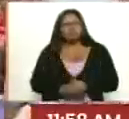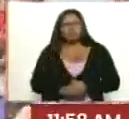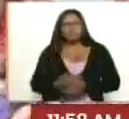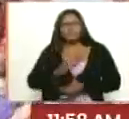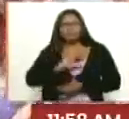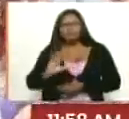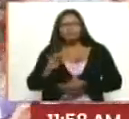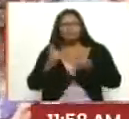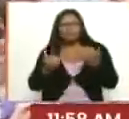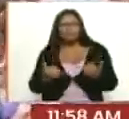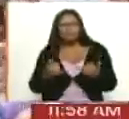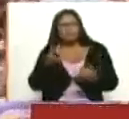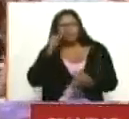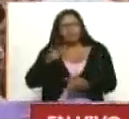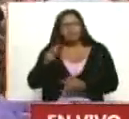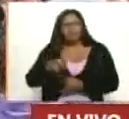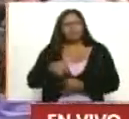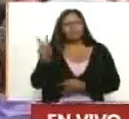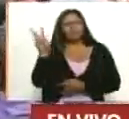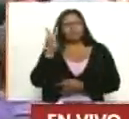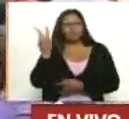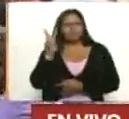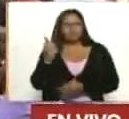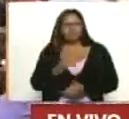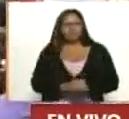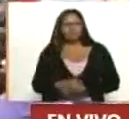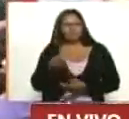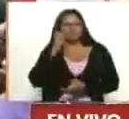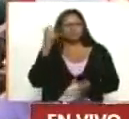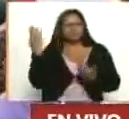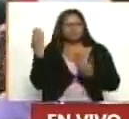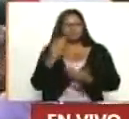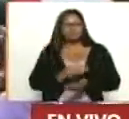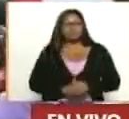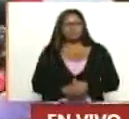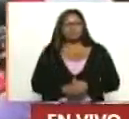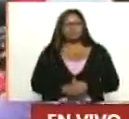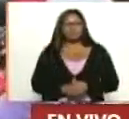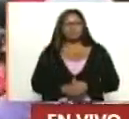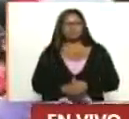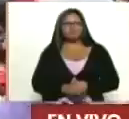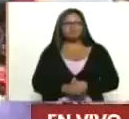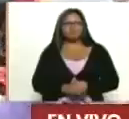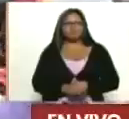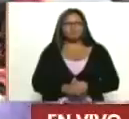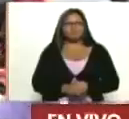patriótico al pueblo venezolano. Escuchemos. Diosdado Cabello,